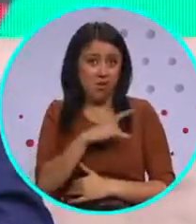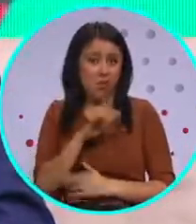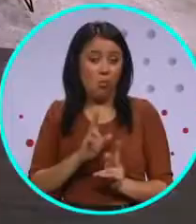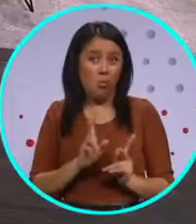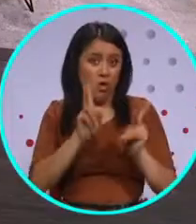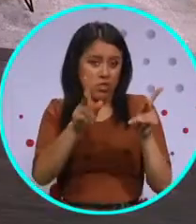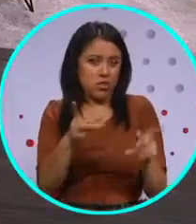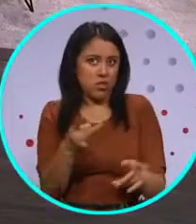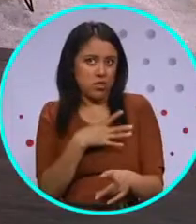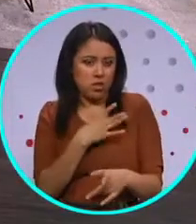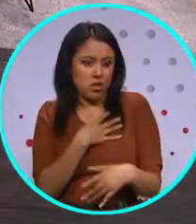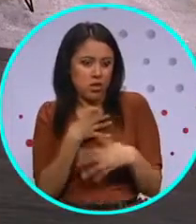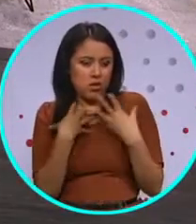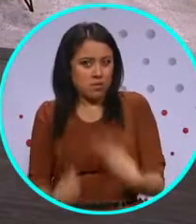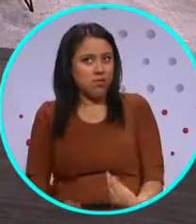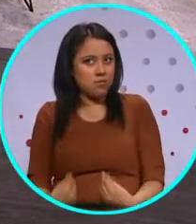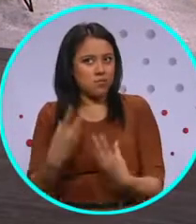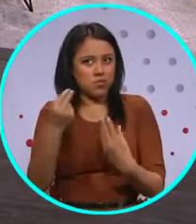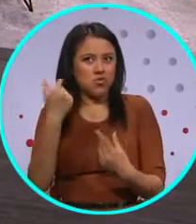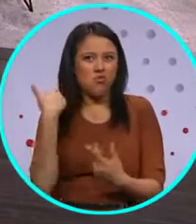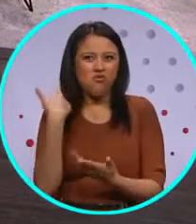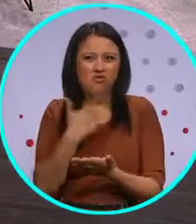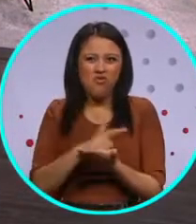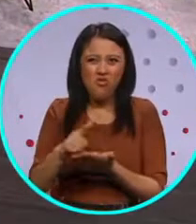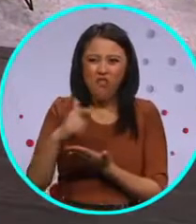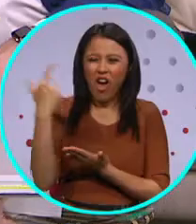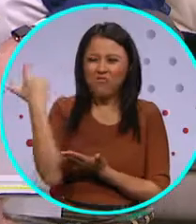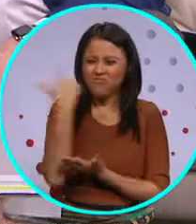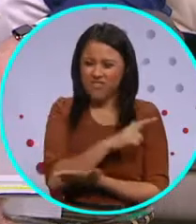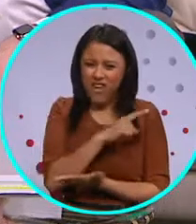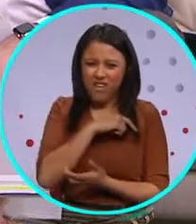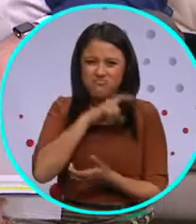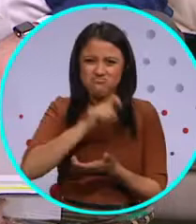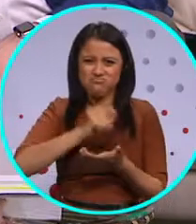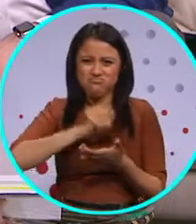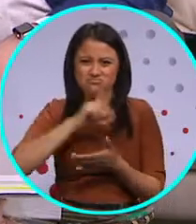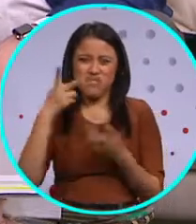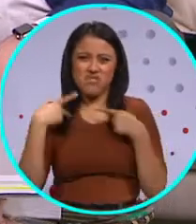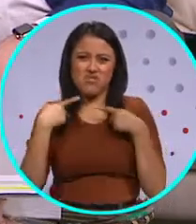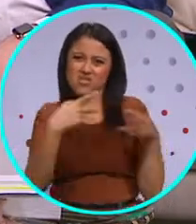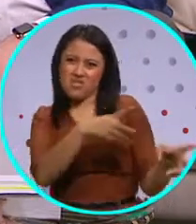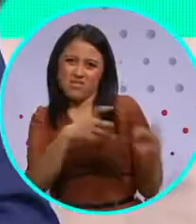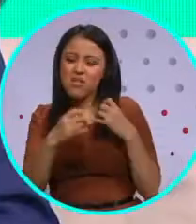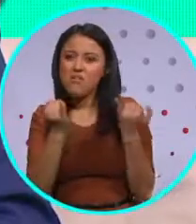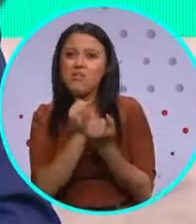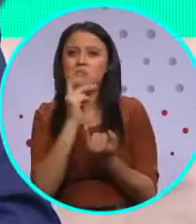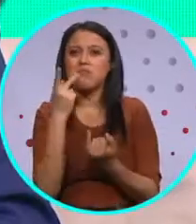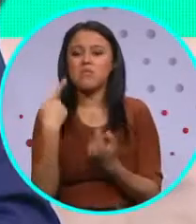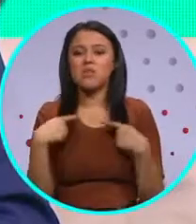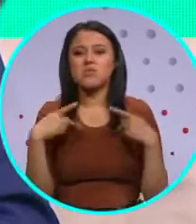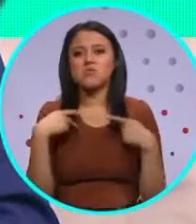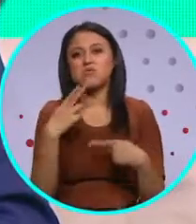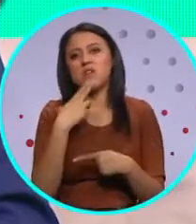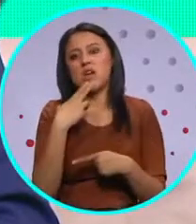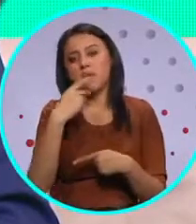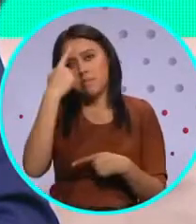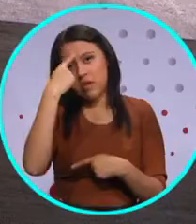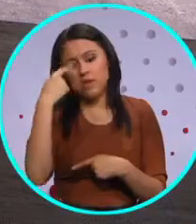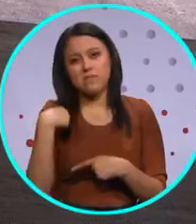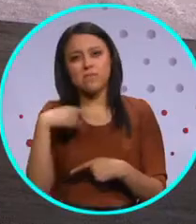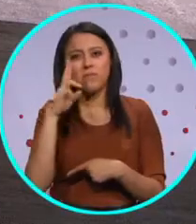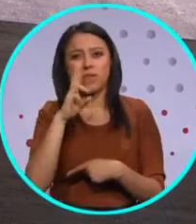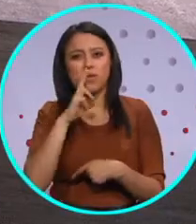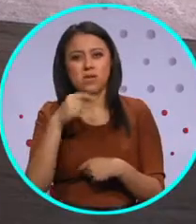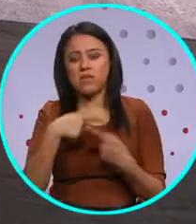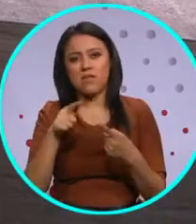un puerto del terror está horrible sucio húmedo grafiteado vandalismo y la gente lo ocupa muchísimo para quienes están viendo